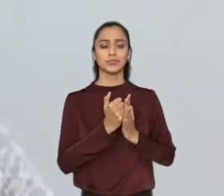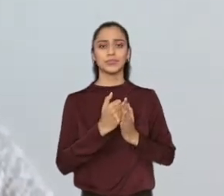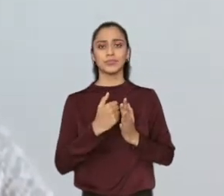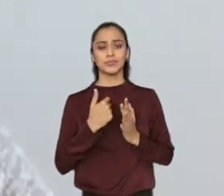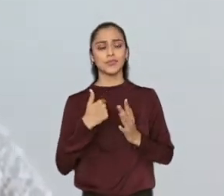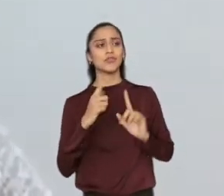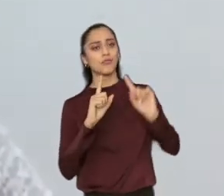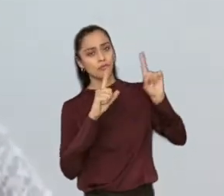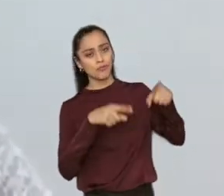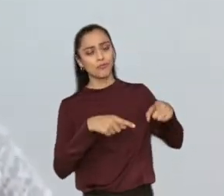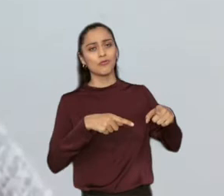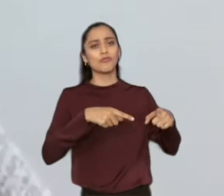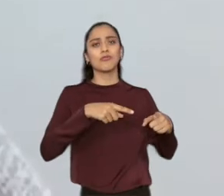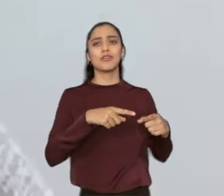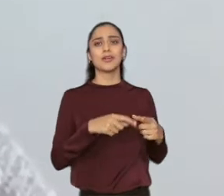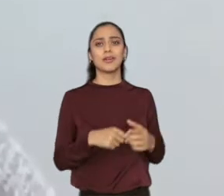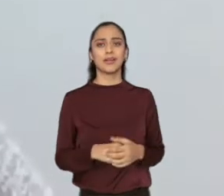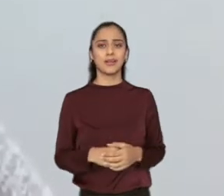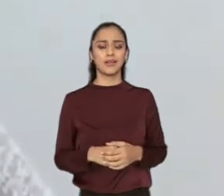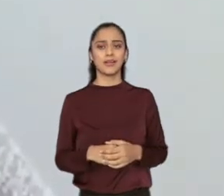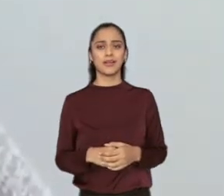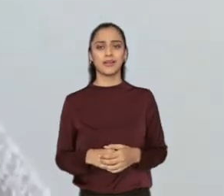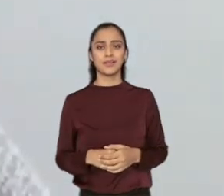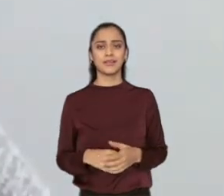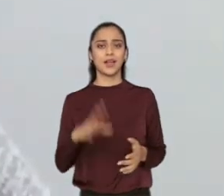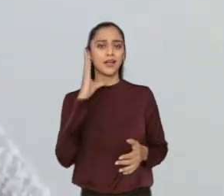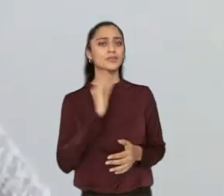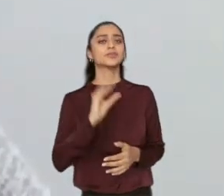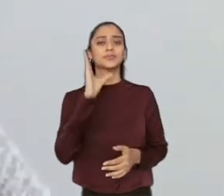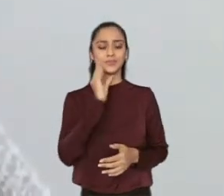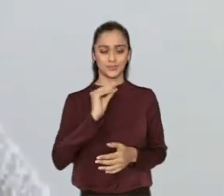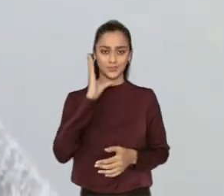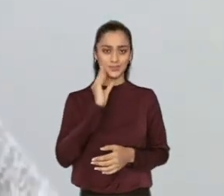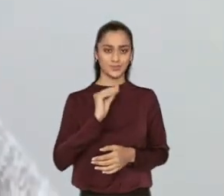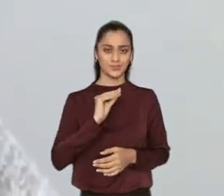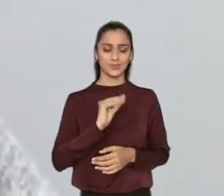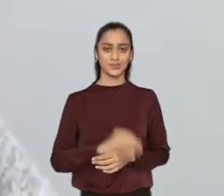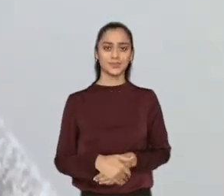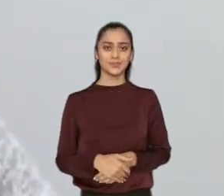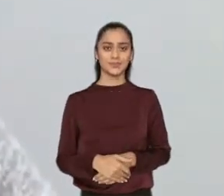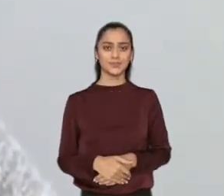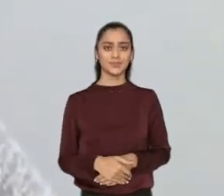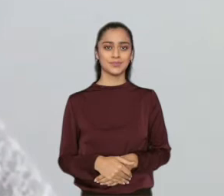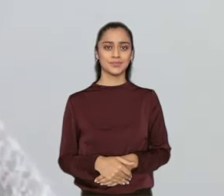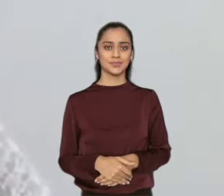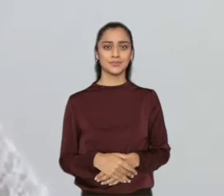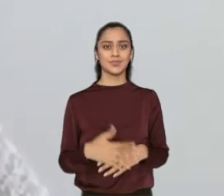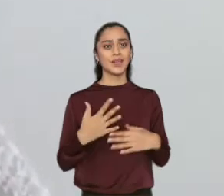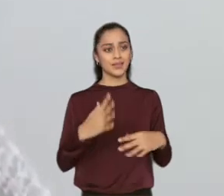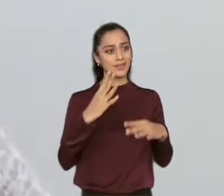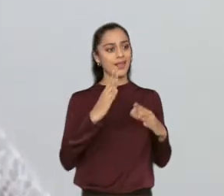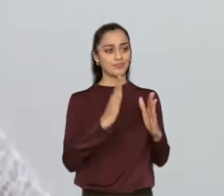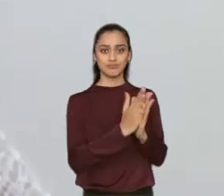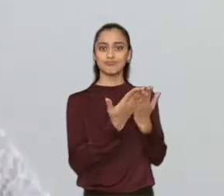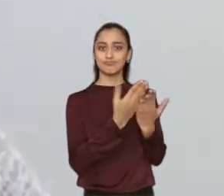fui allá, no me gané nada, pero fue la experiencia de sacar un